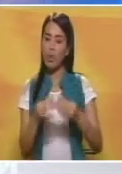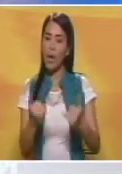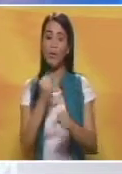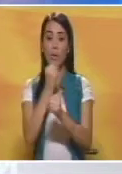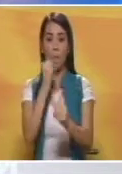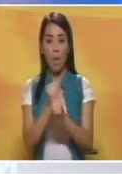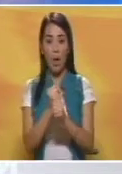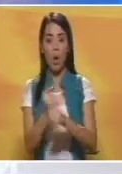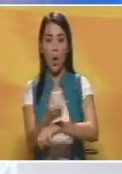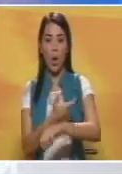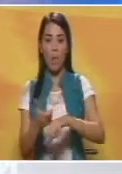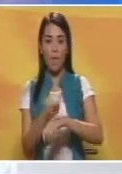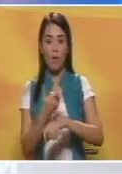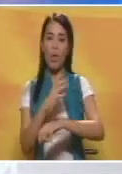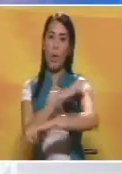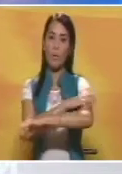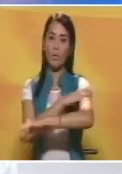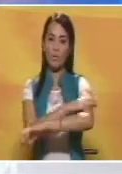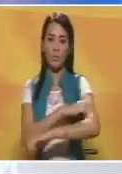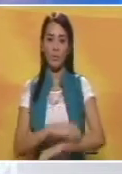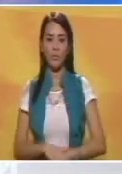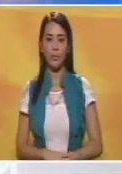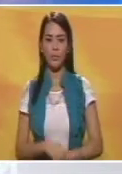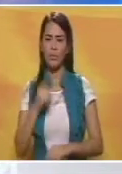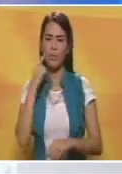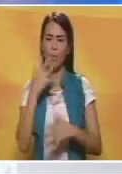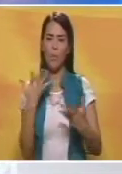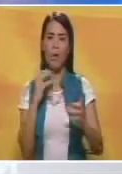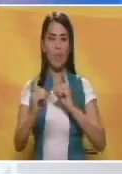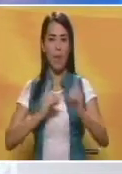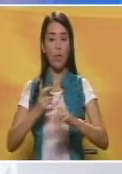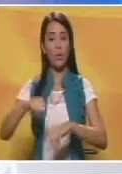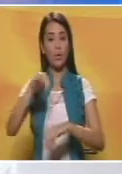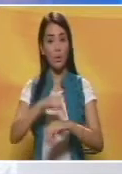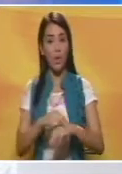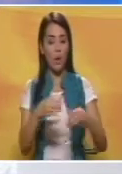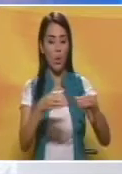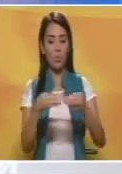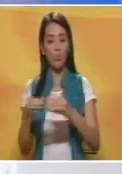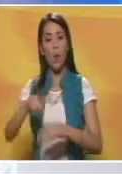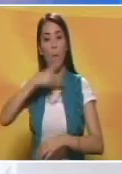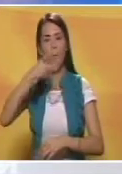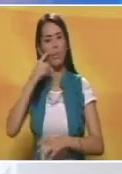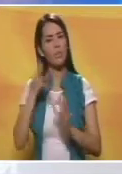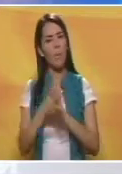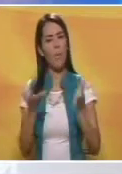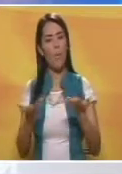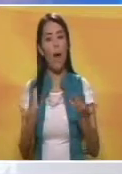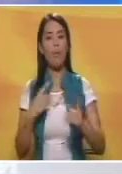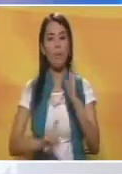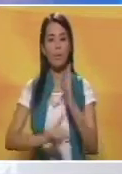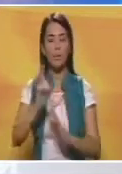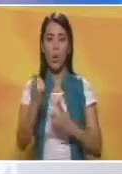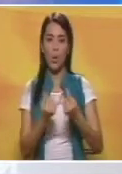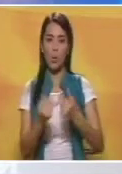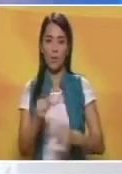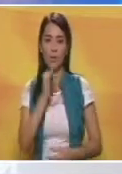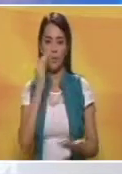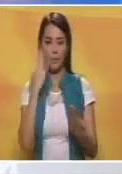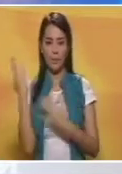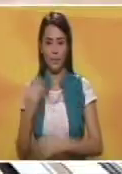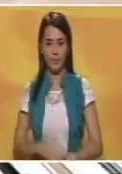de trabajo con los gobernadores de oposición como parte del diálogo nacional con todos los sectores políticos destinado a desarrollar la economía y flores no se